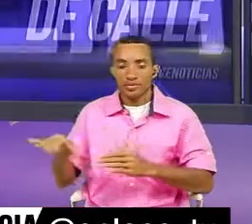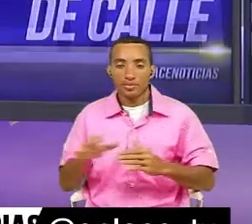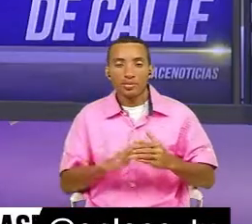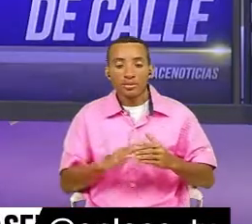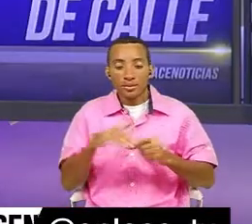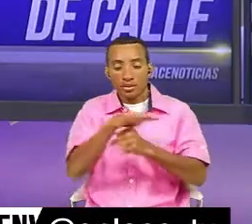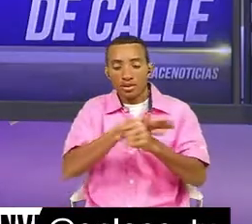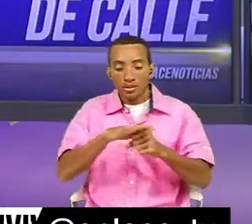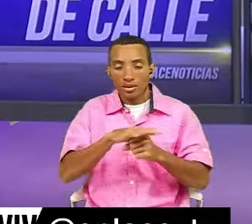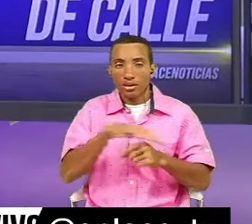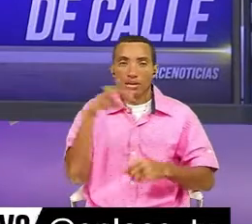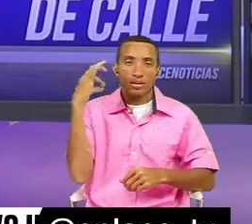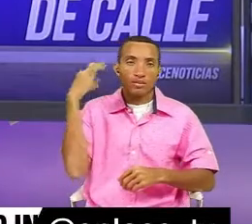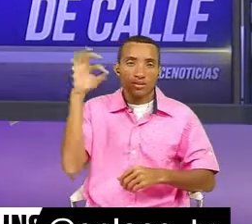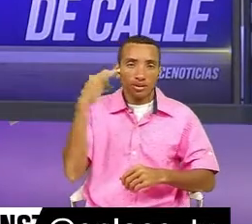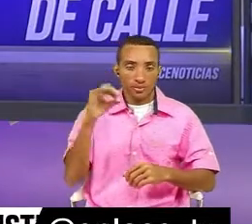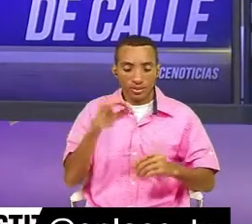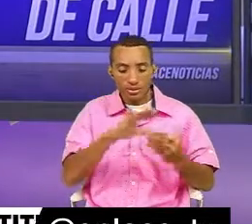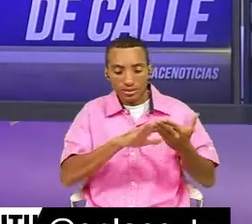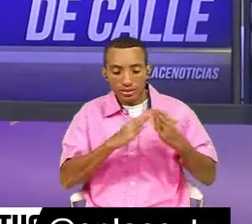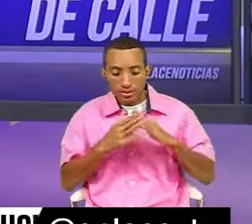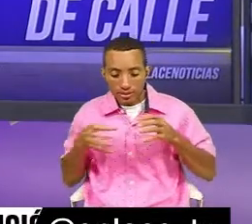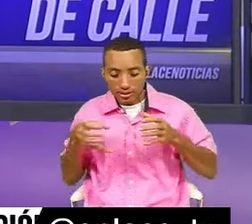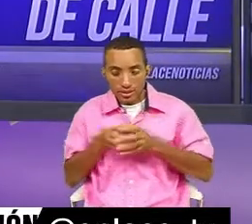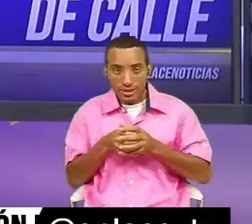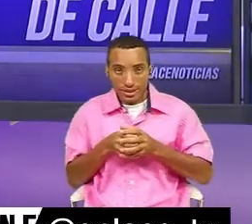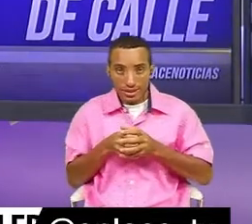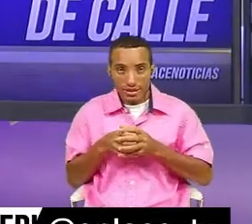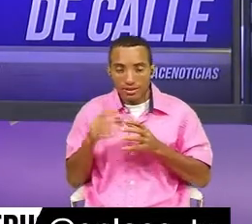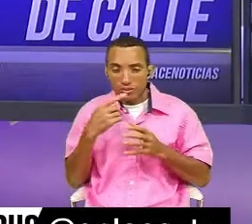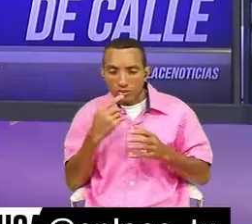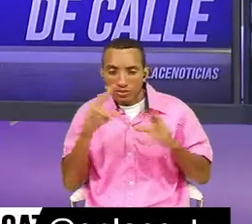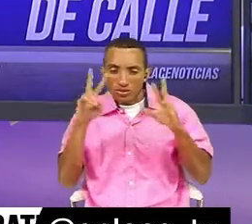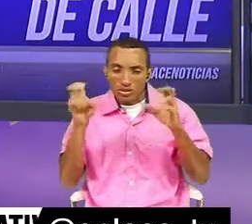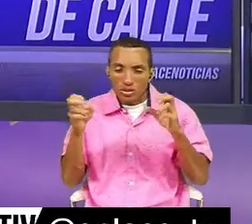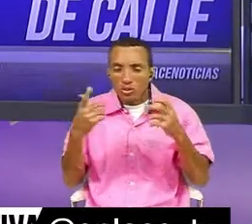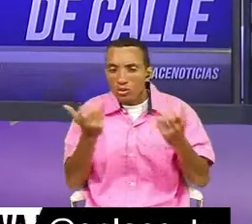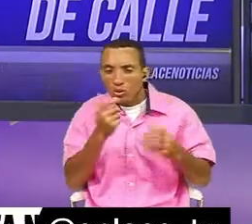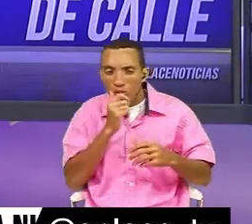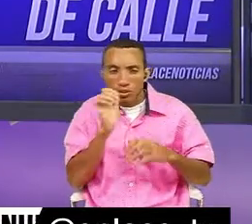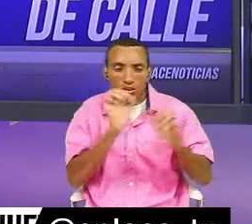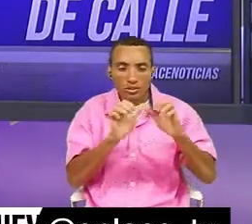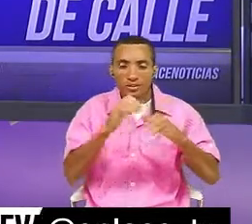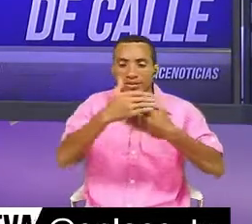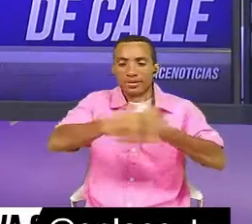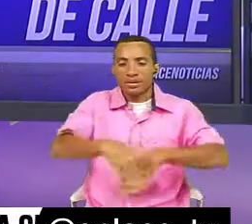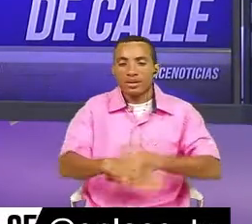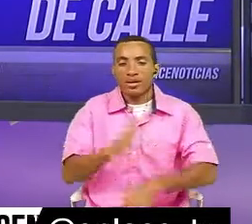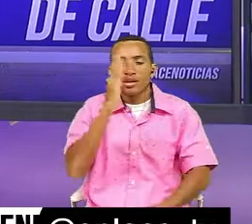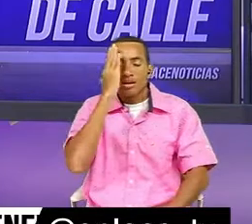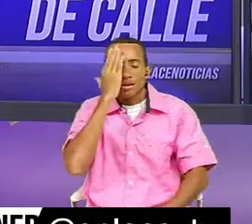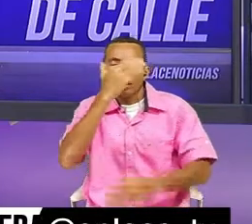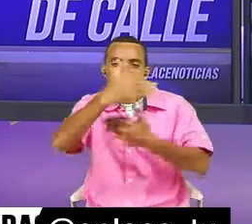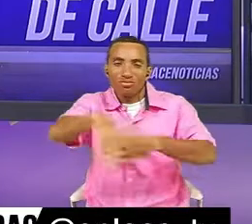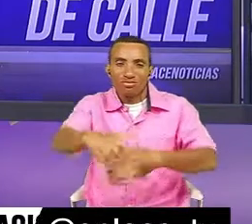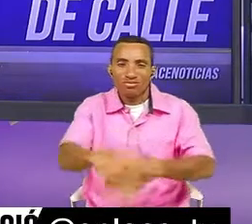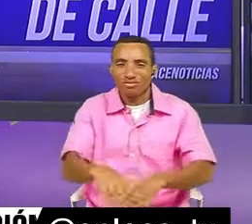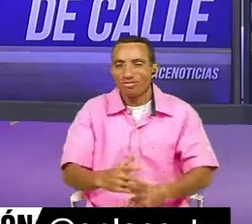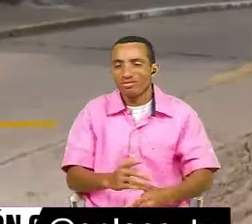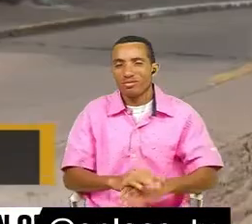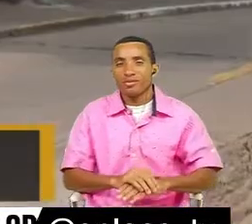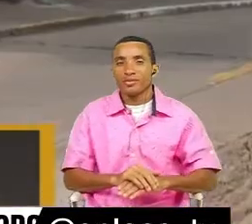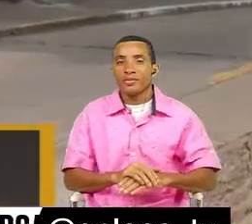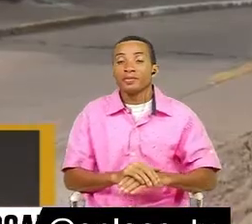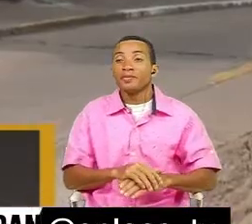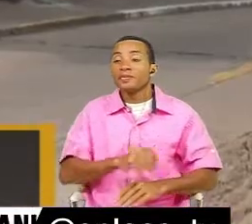Palmira convocó para esta noche a una reunión para tratar el tema de inseguridad y el aumento de habitantes de calle en este sector. La